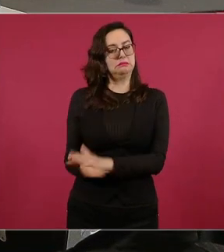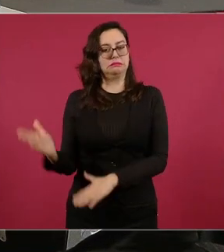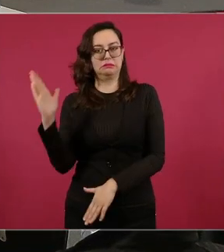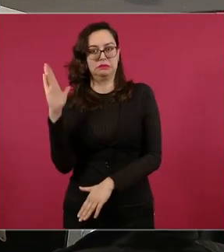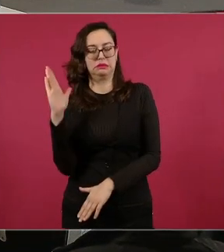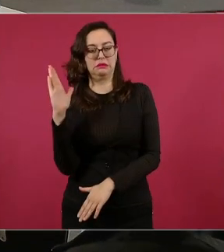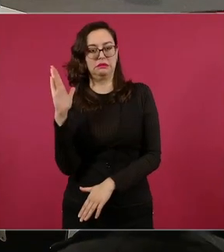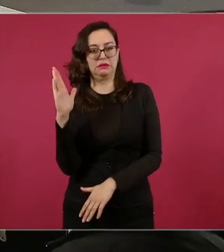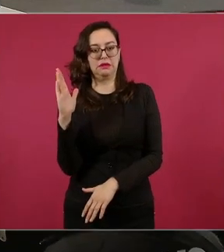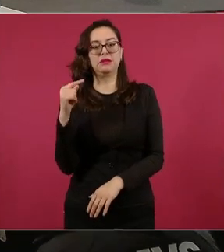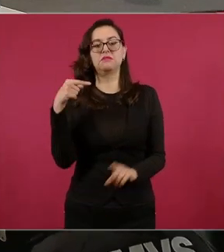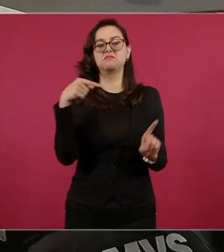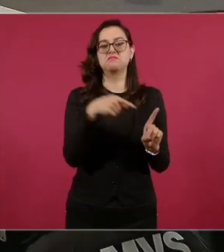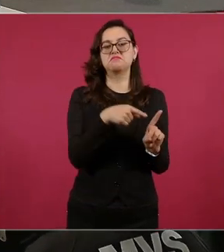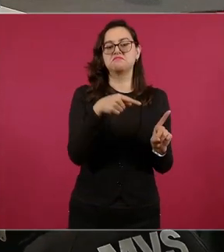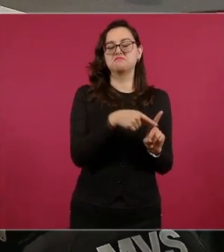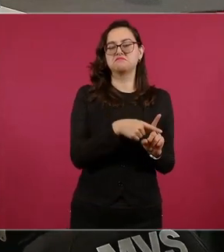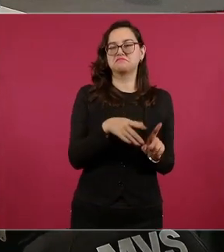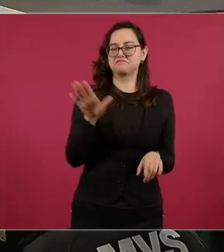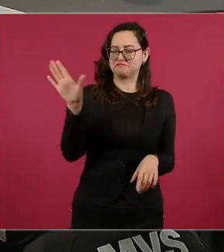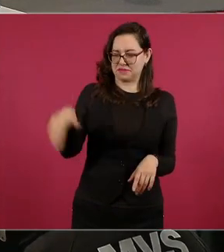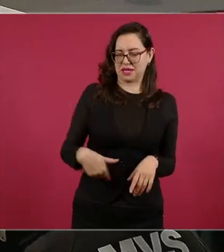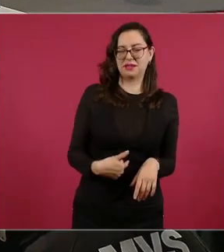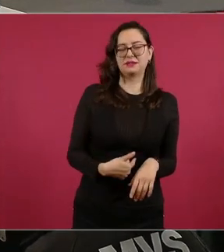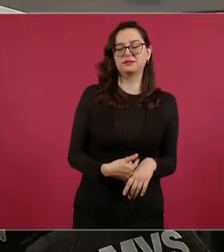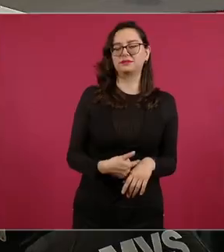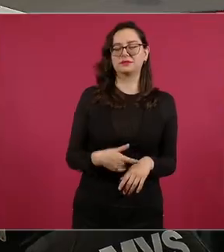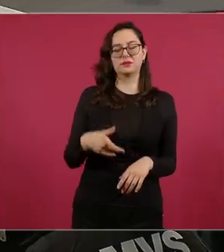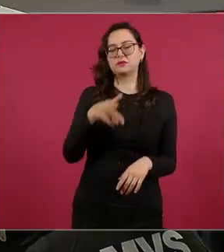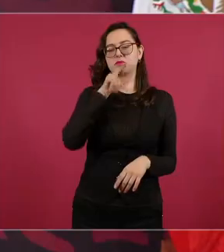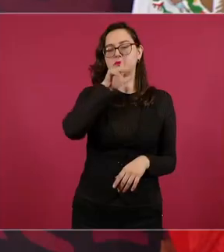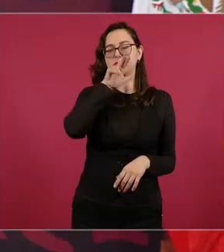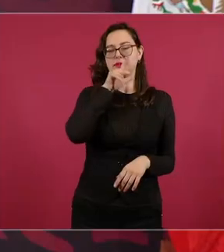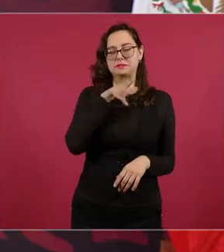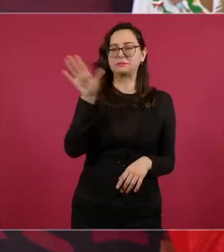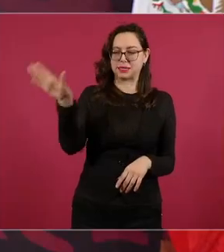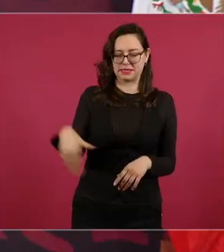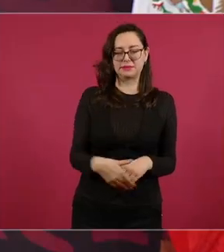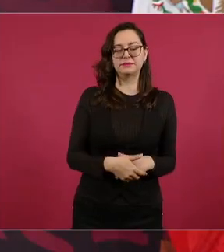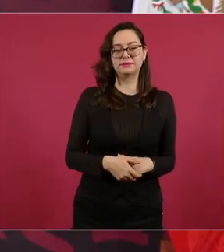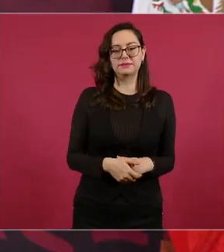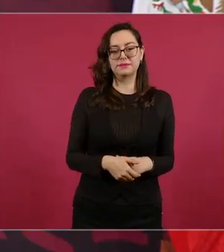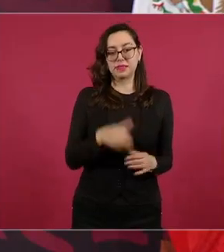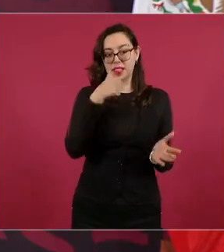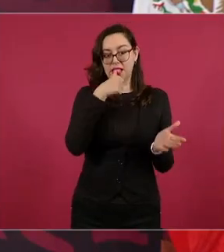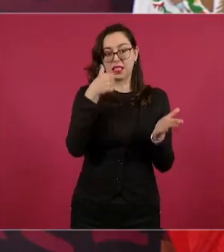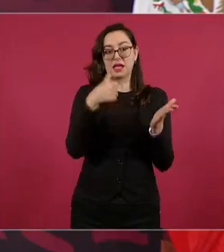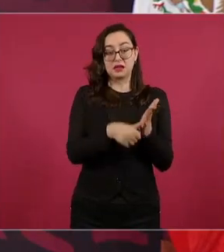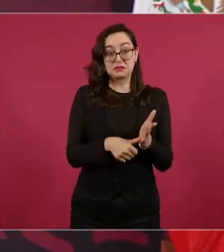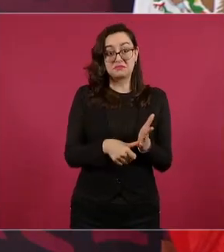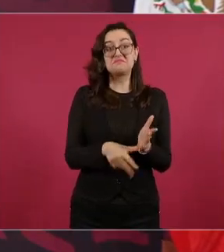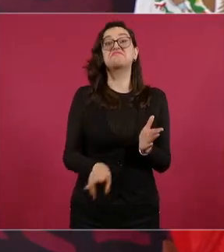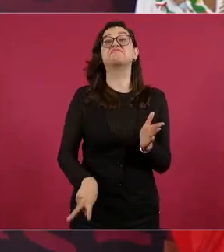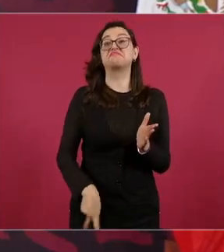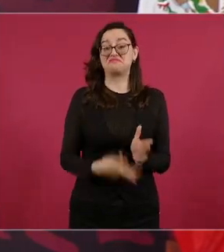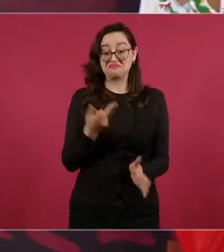tragedia porque nos quitan más de la mitad del territorio. Lo vuelven a traer